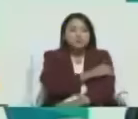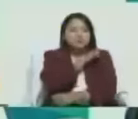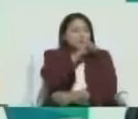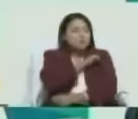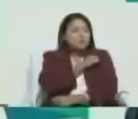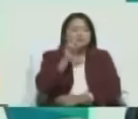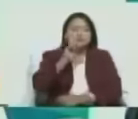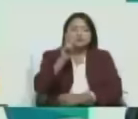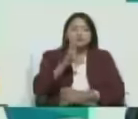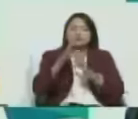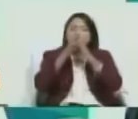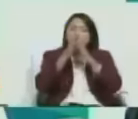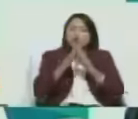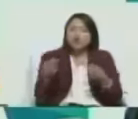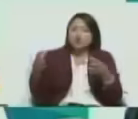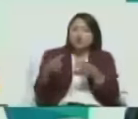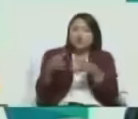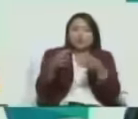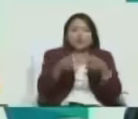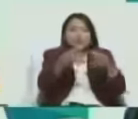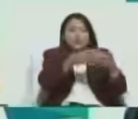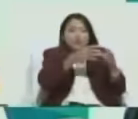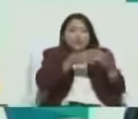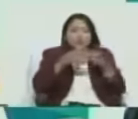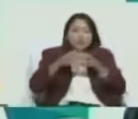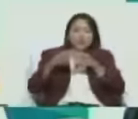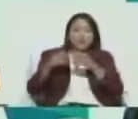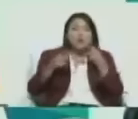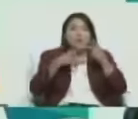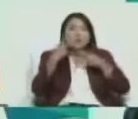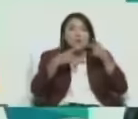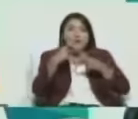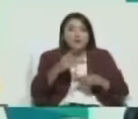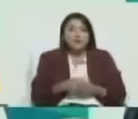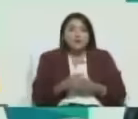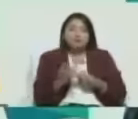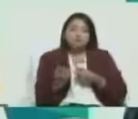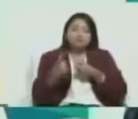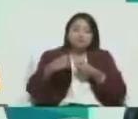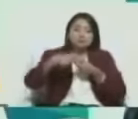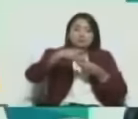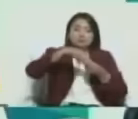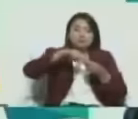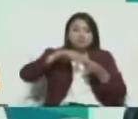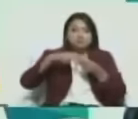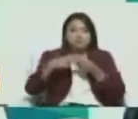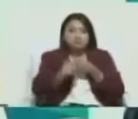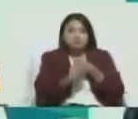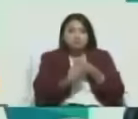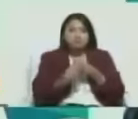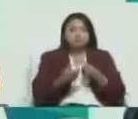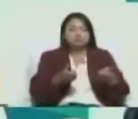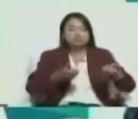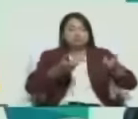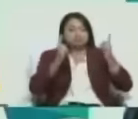patria, todos los movimientos políticos, los movimientos sociales, a los que quieran sumarse a esta campaña e instalar